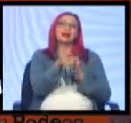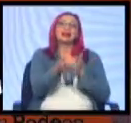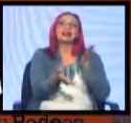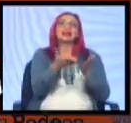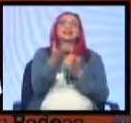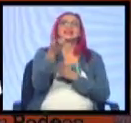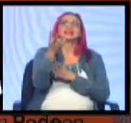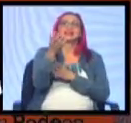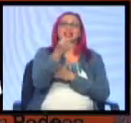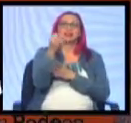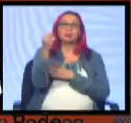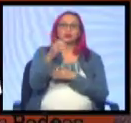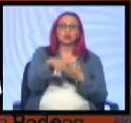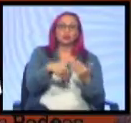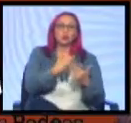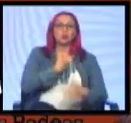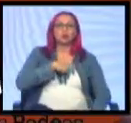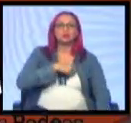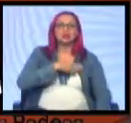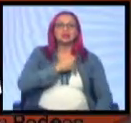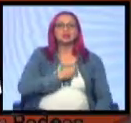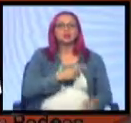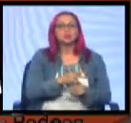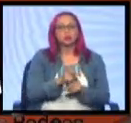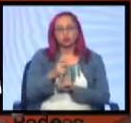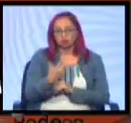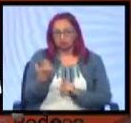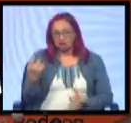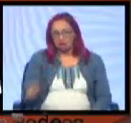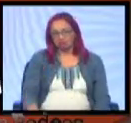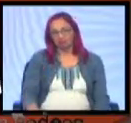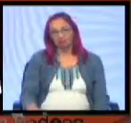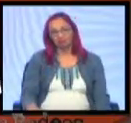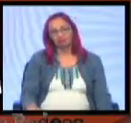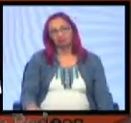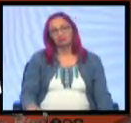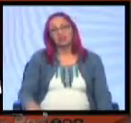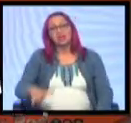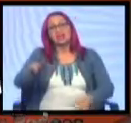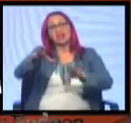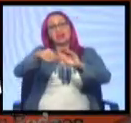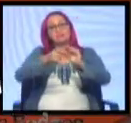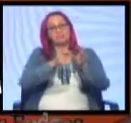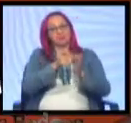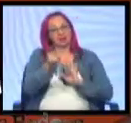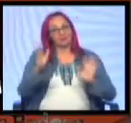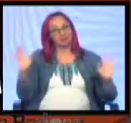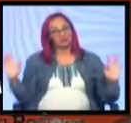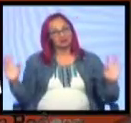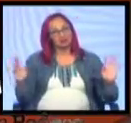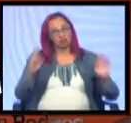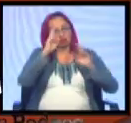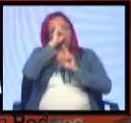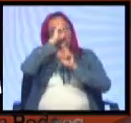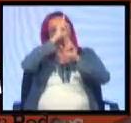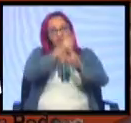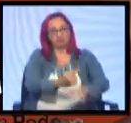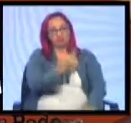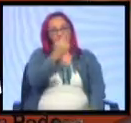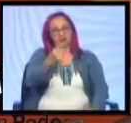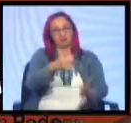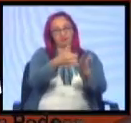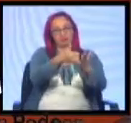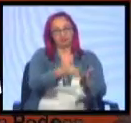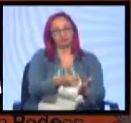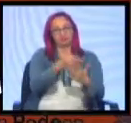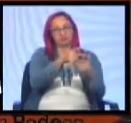el 70% de todo lo que genera la Junta de Protección Social. Y además los pagamos. Honramos cada premio